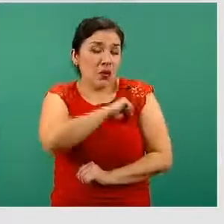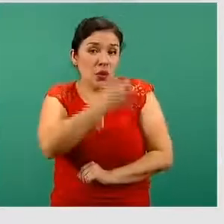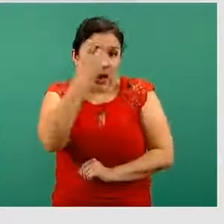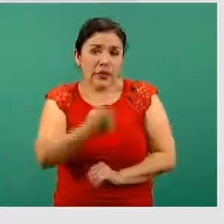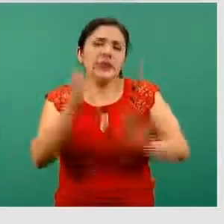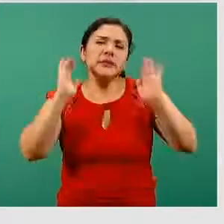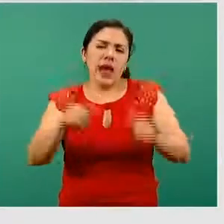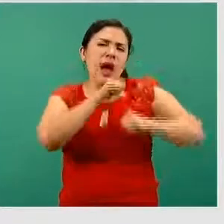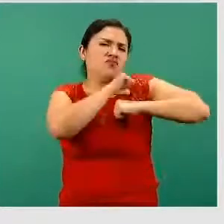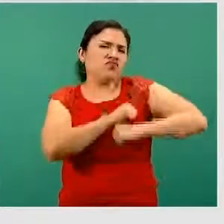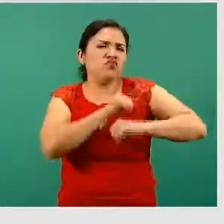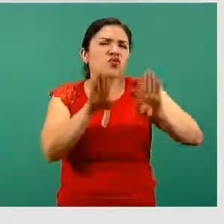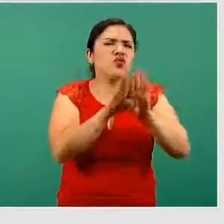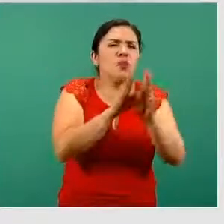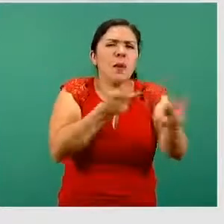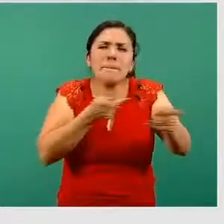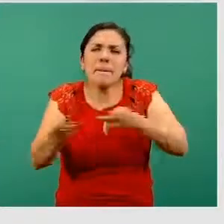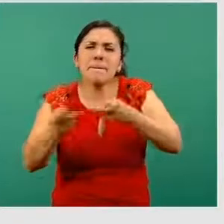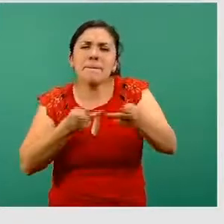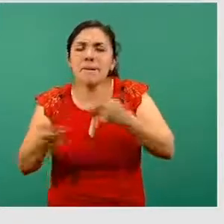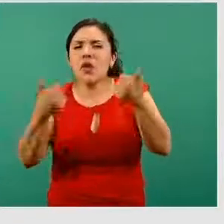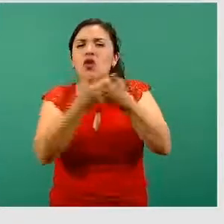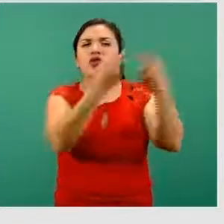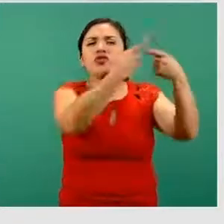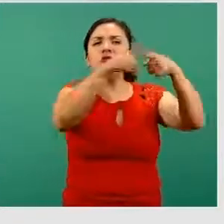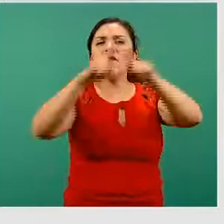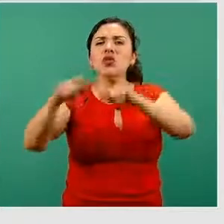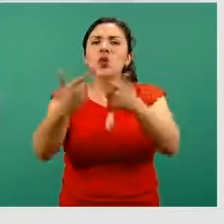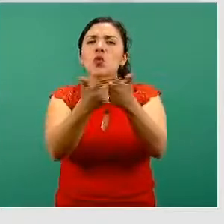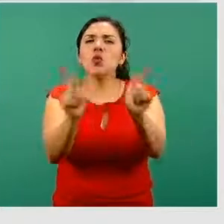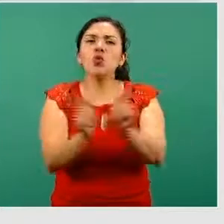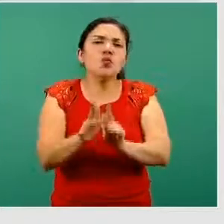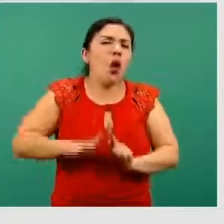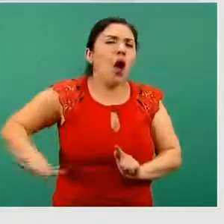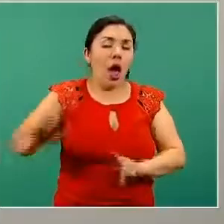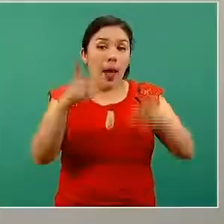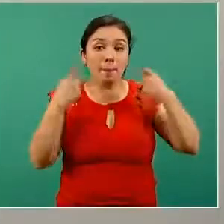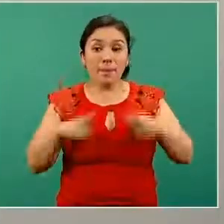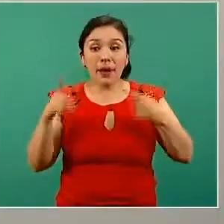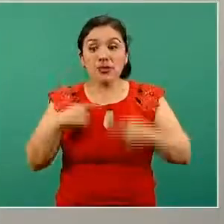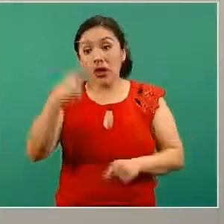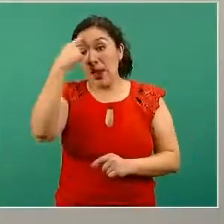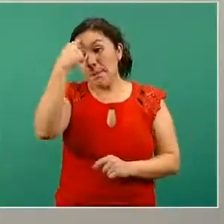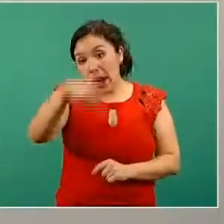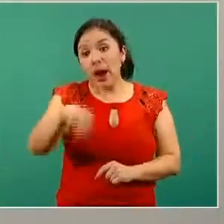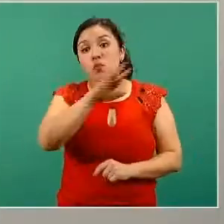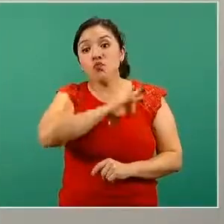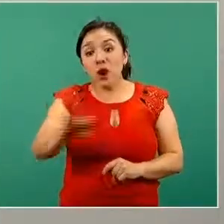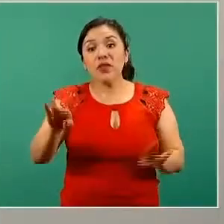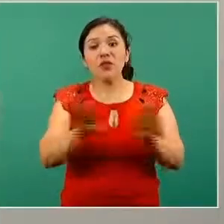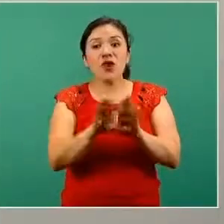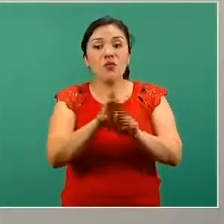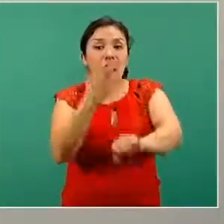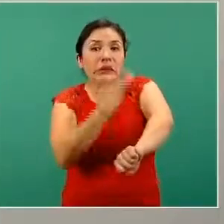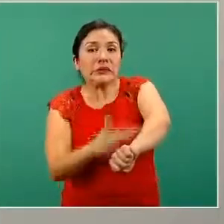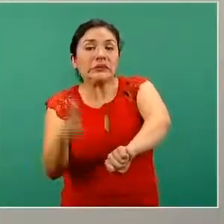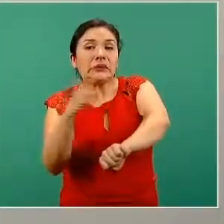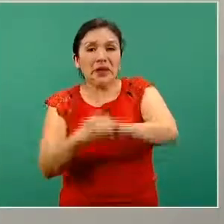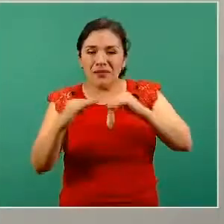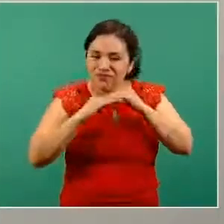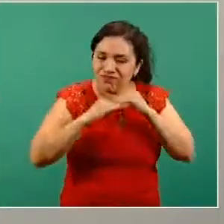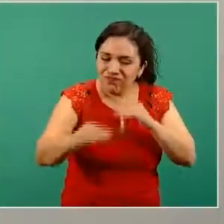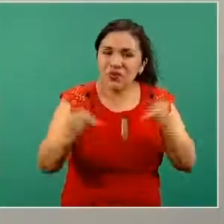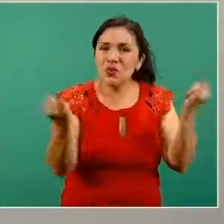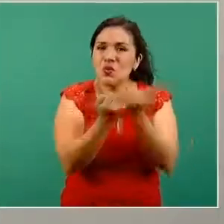de las interacciones con los diferentes grupos de la sociedad para poder linear acciones,